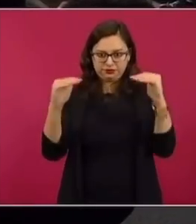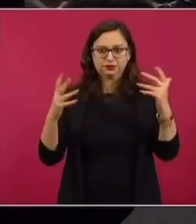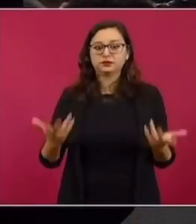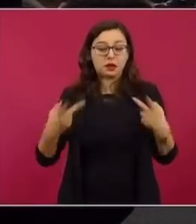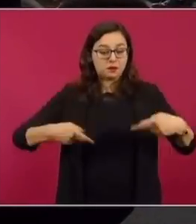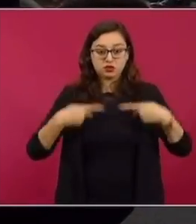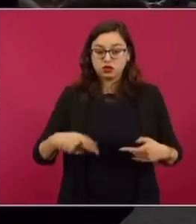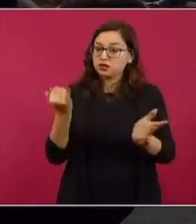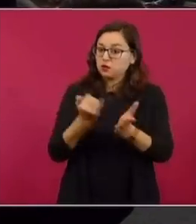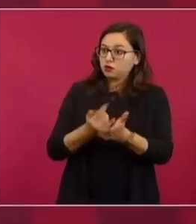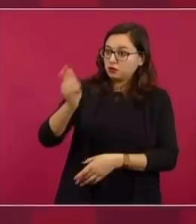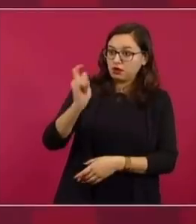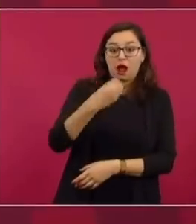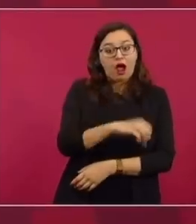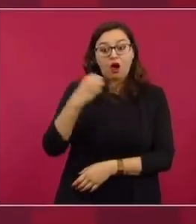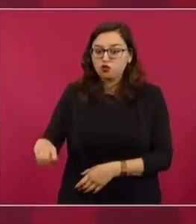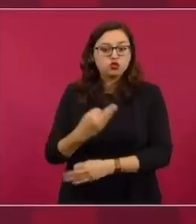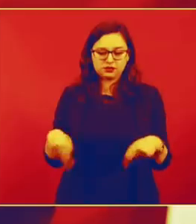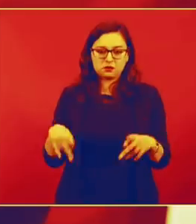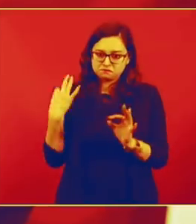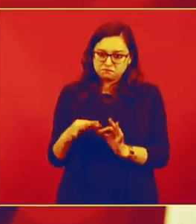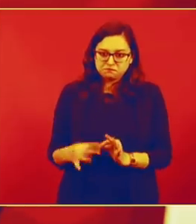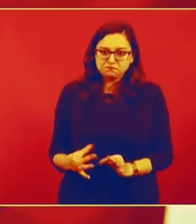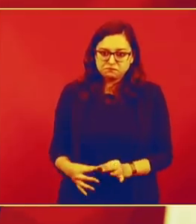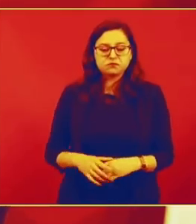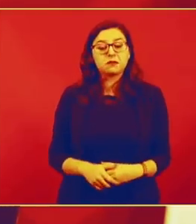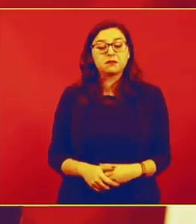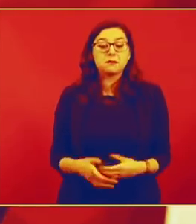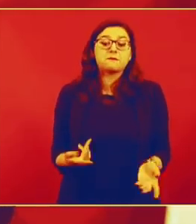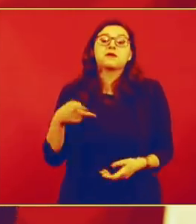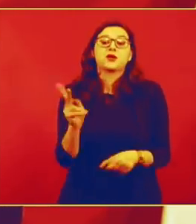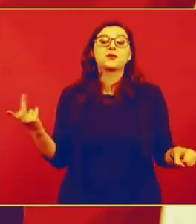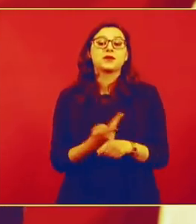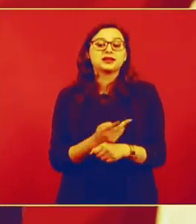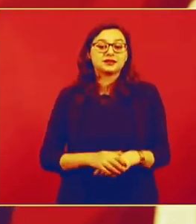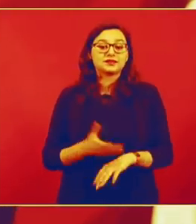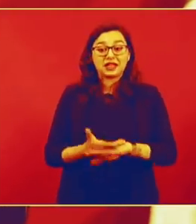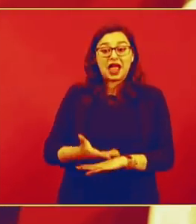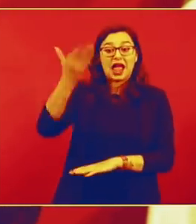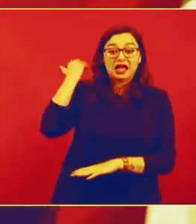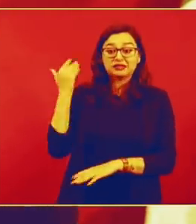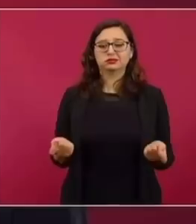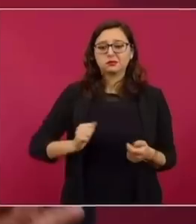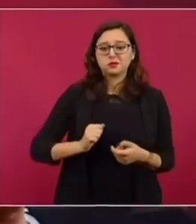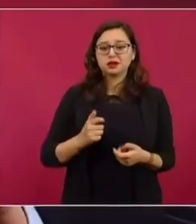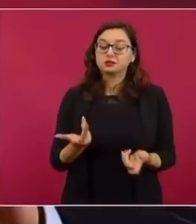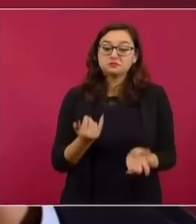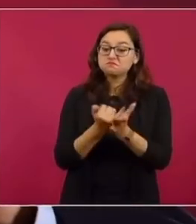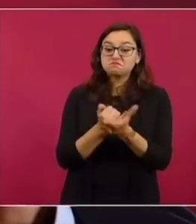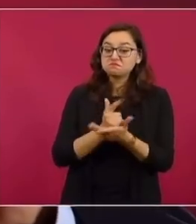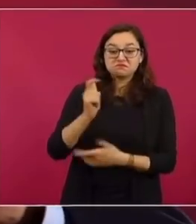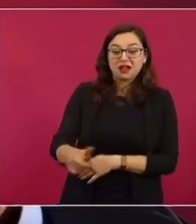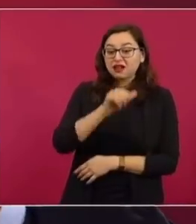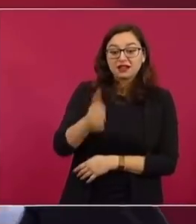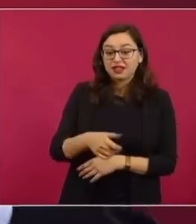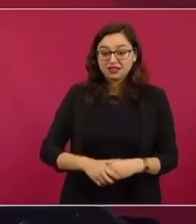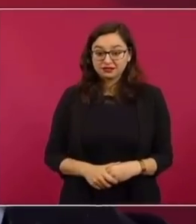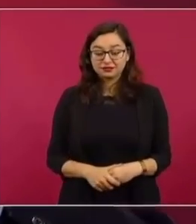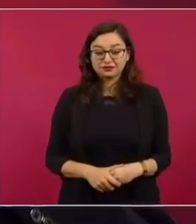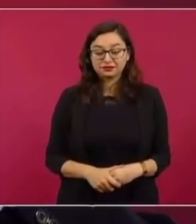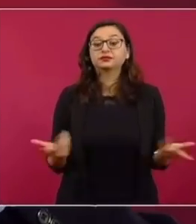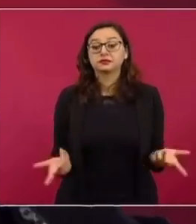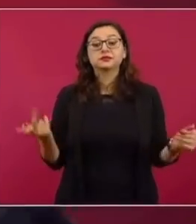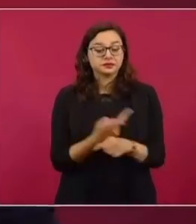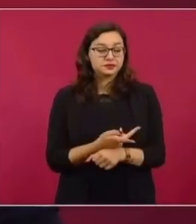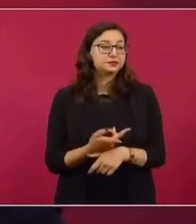ciudadanos estamos obligados a pagar impuestos, mejor dicho, a contribuir. Y los que contribuían eran los que no tenían influencias. Digo esto porque hace como dos días